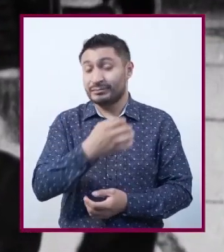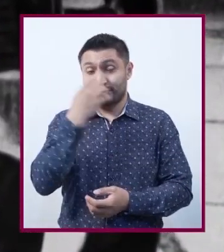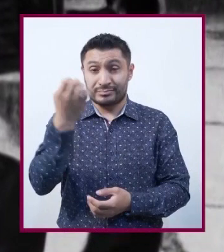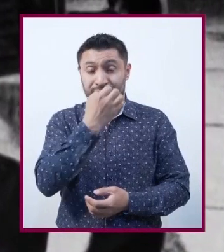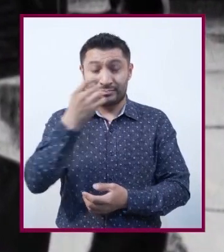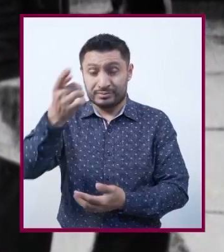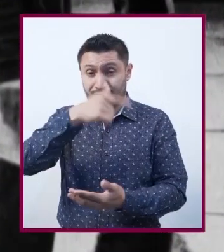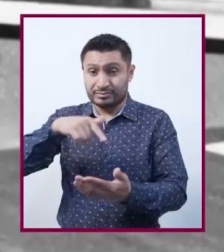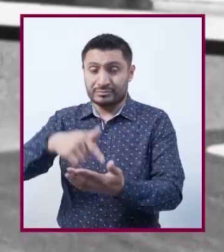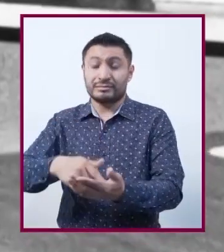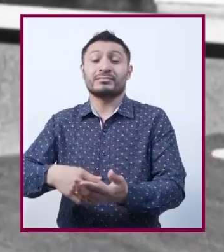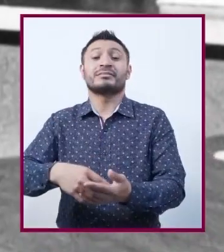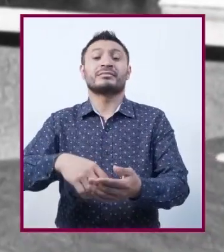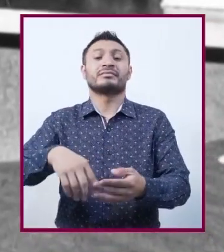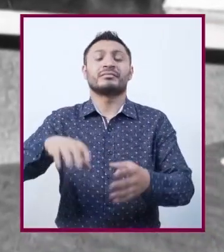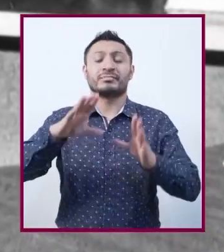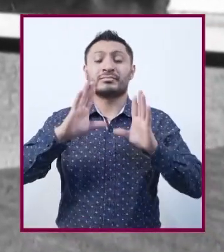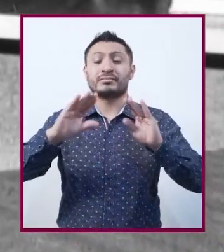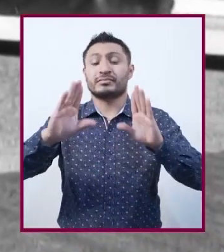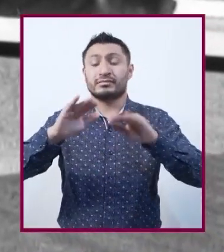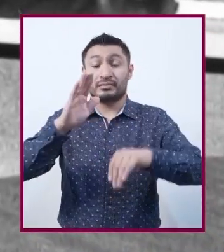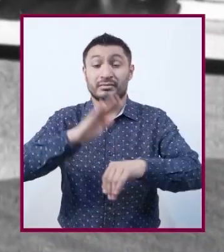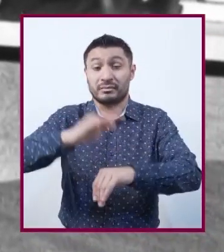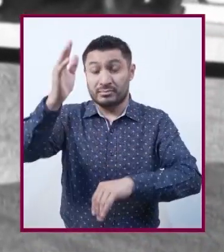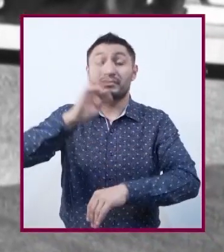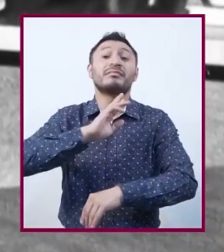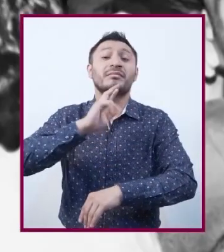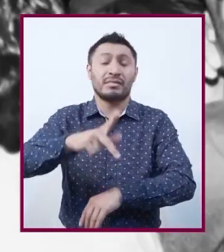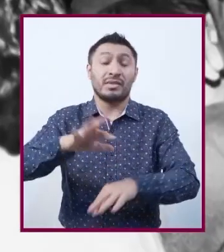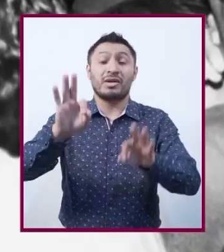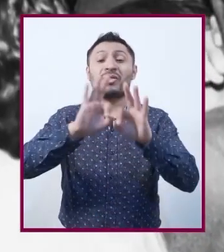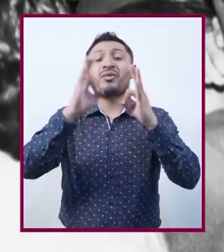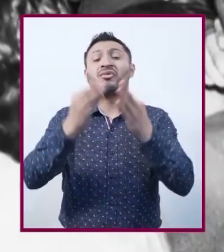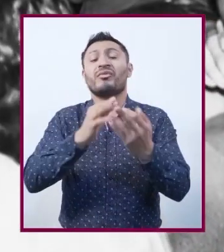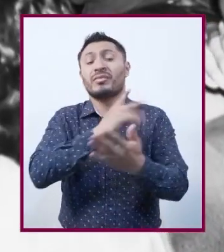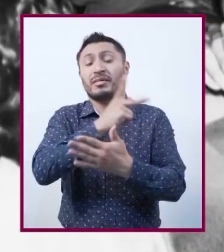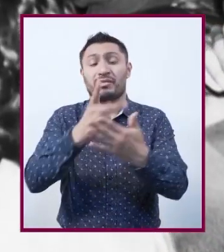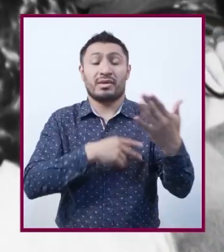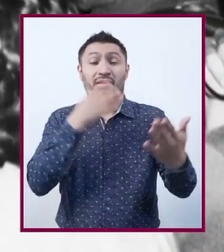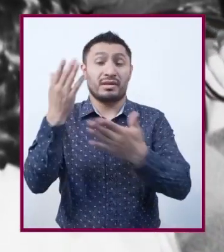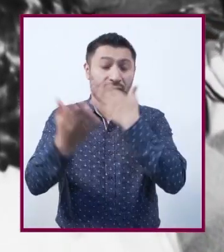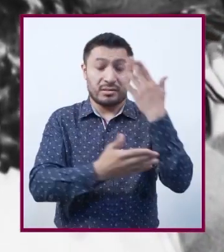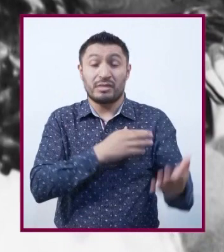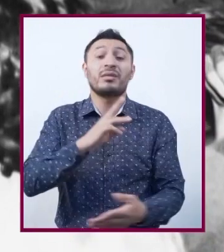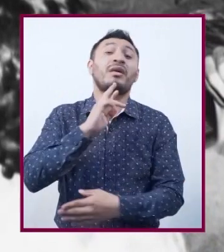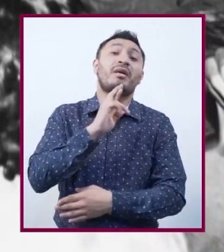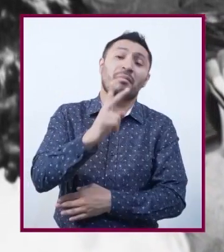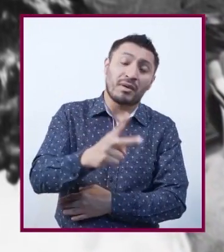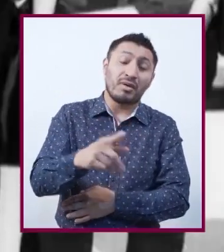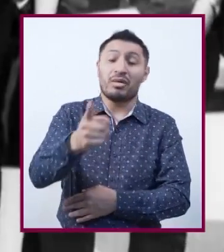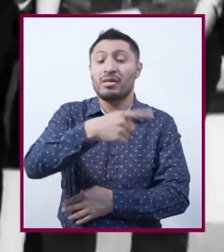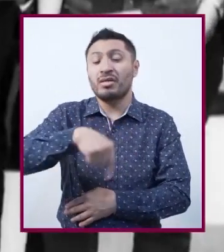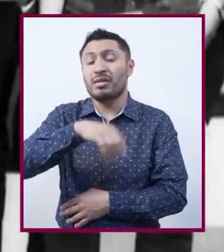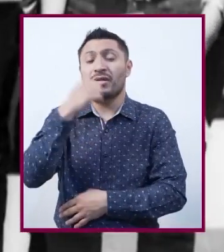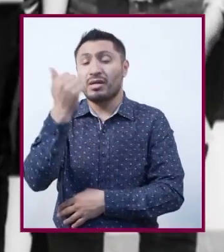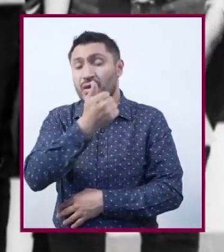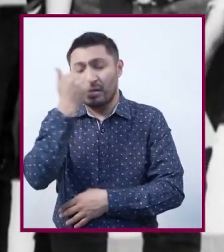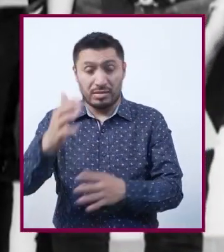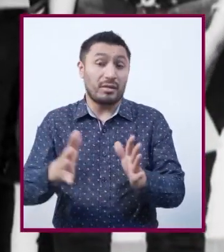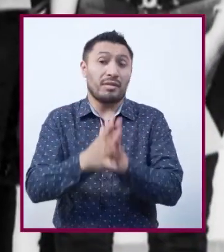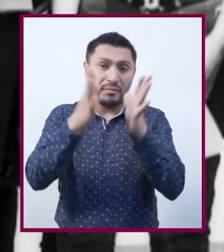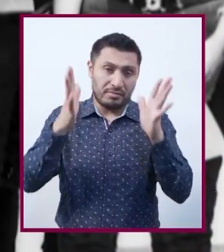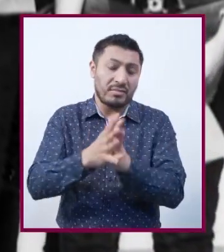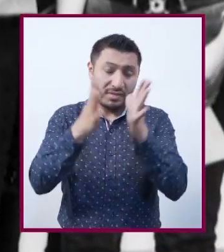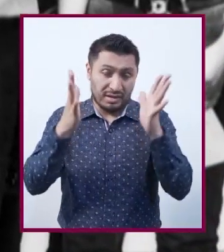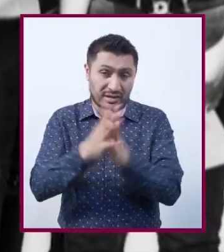educar más y de mejor manera, a través de un innovador plan de estudios donde el alumnado participa activamente